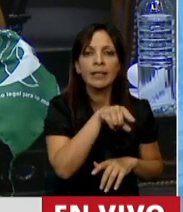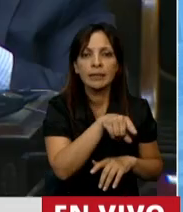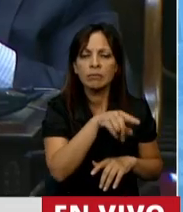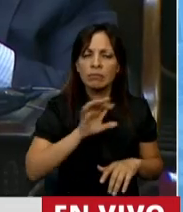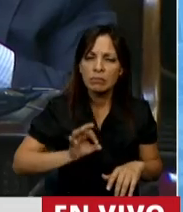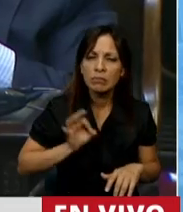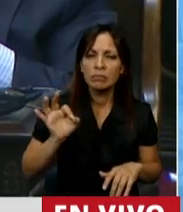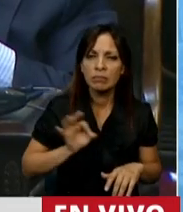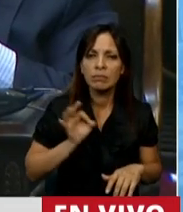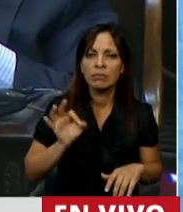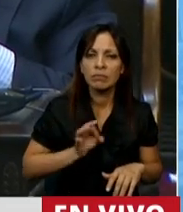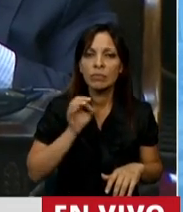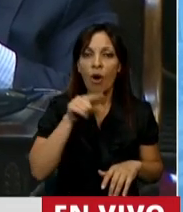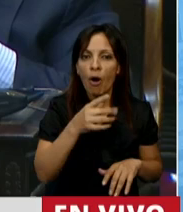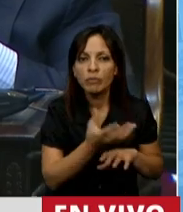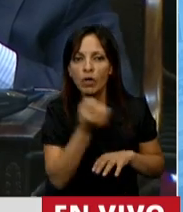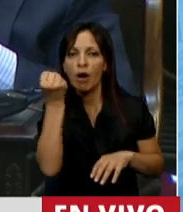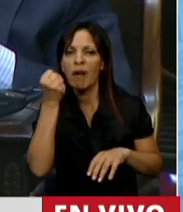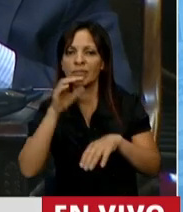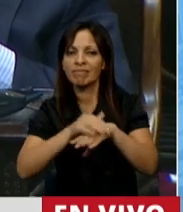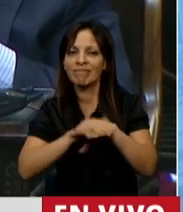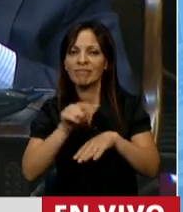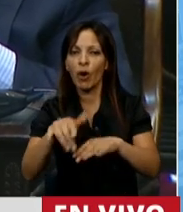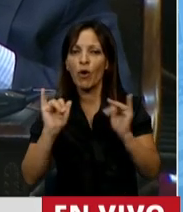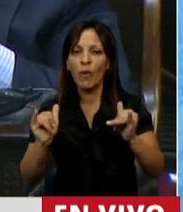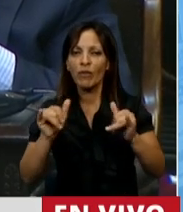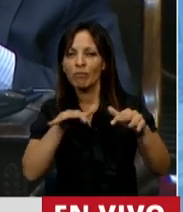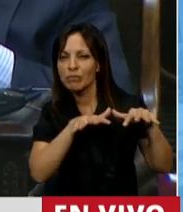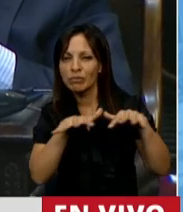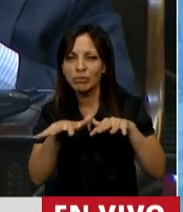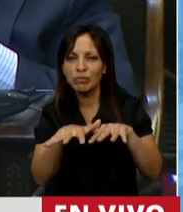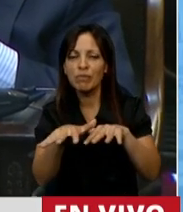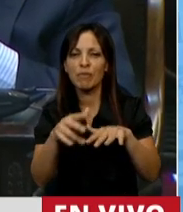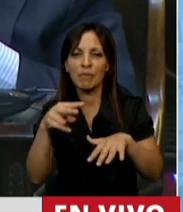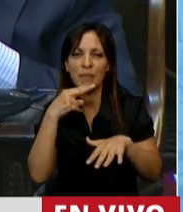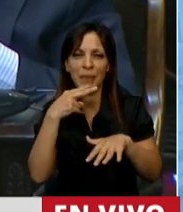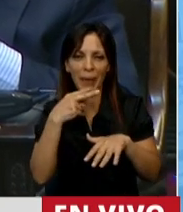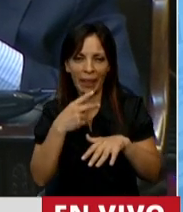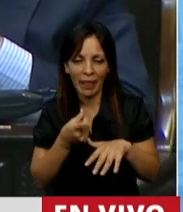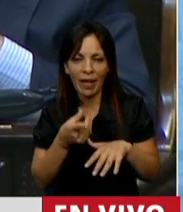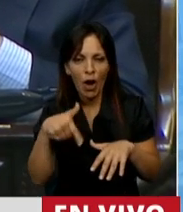décadas, hoy tomada por la juventud en la marea verde, hoy es posible.